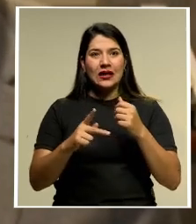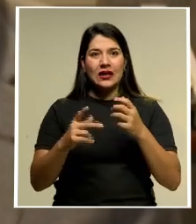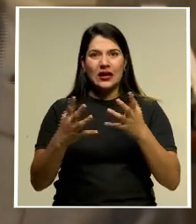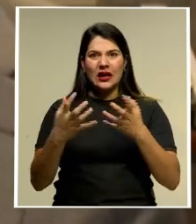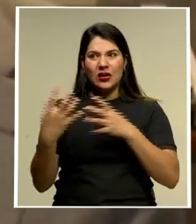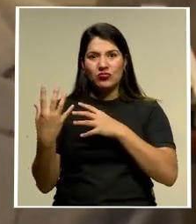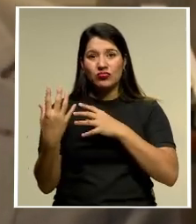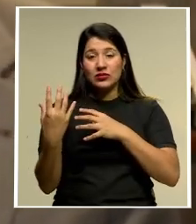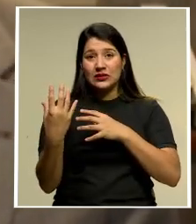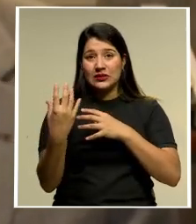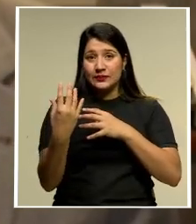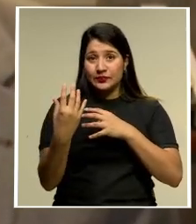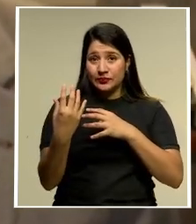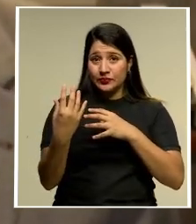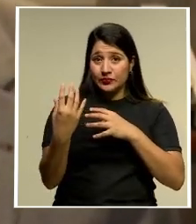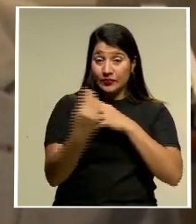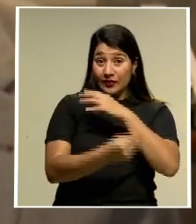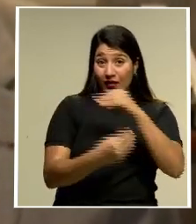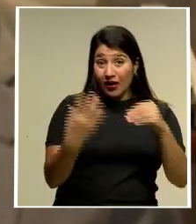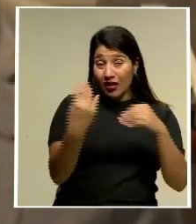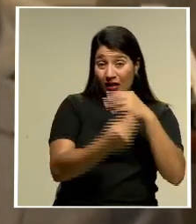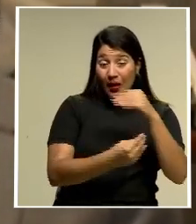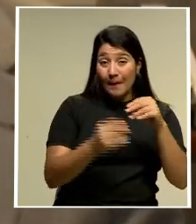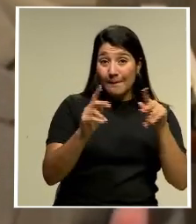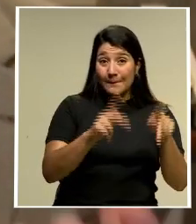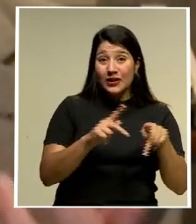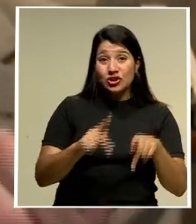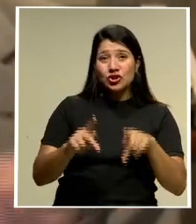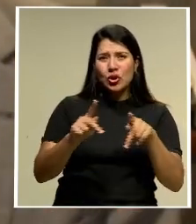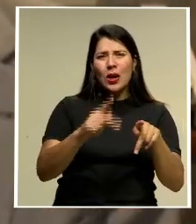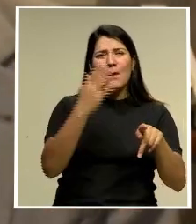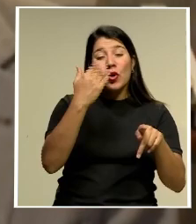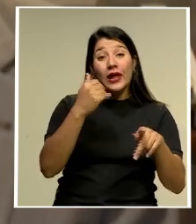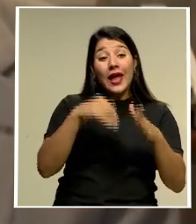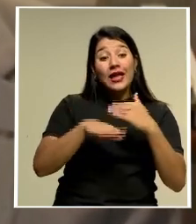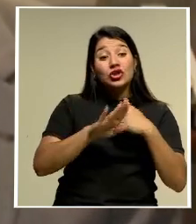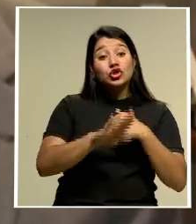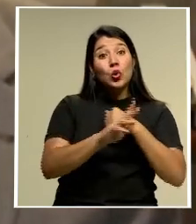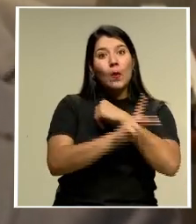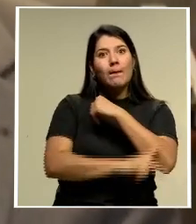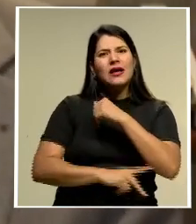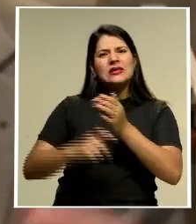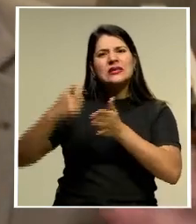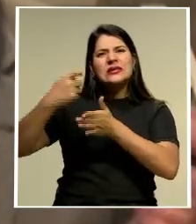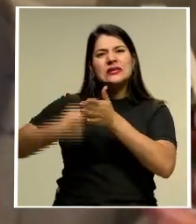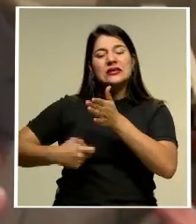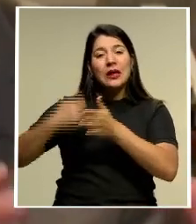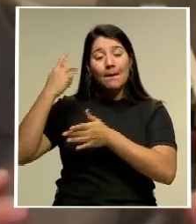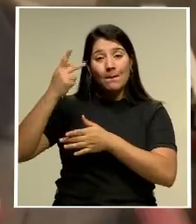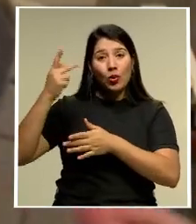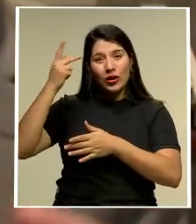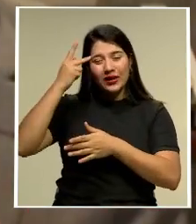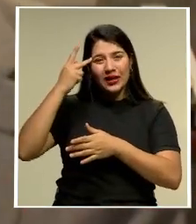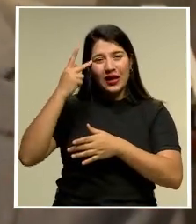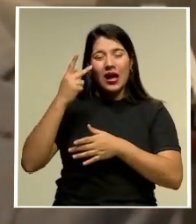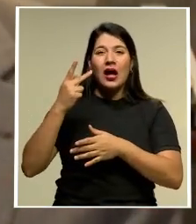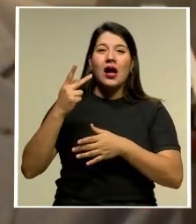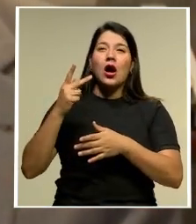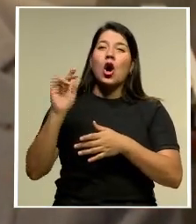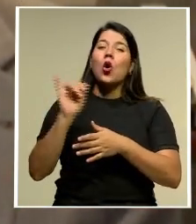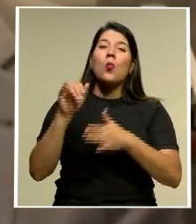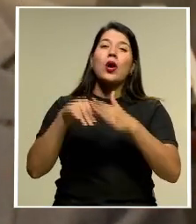¿no? Pero eso, por el endurecimiento de las políticas migratorias, sobre todo en Estados Unidos y en